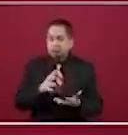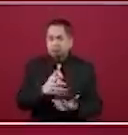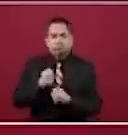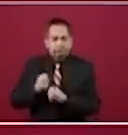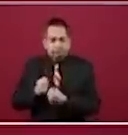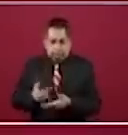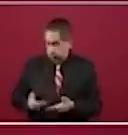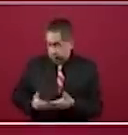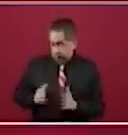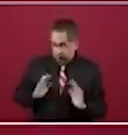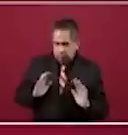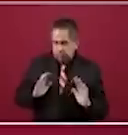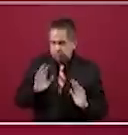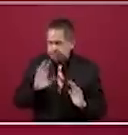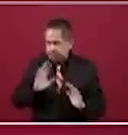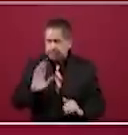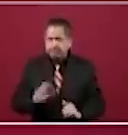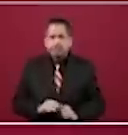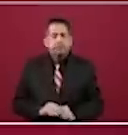hasta ahora,